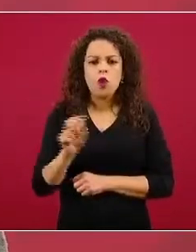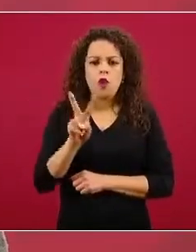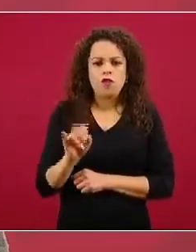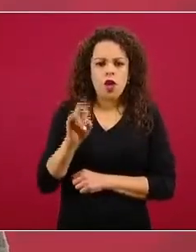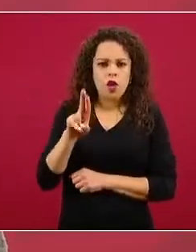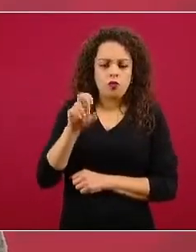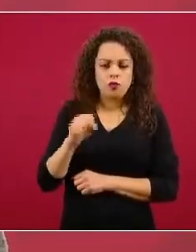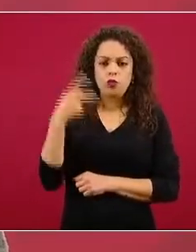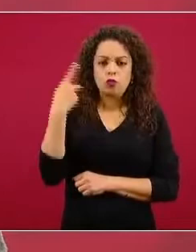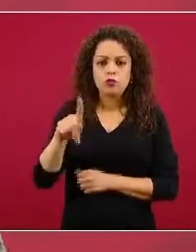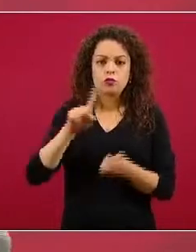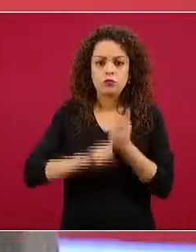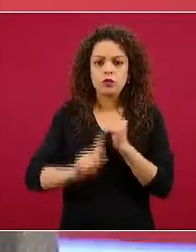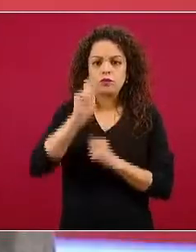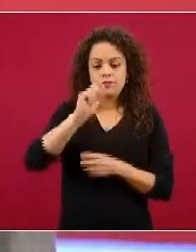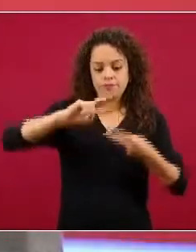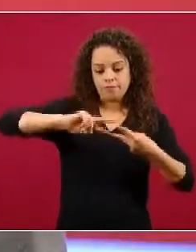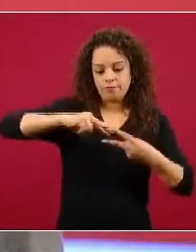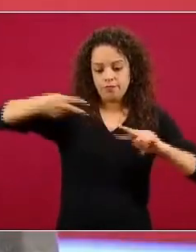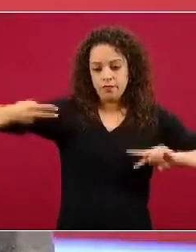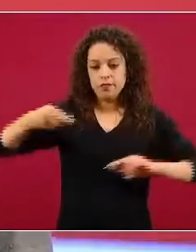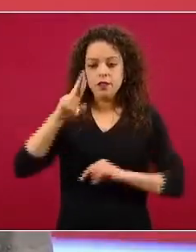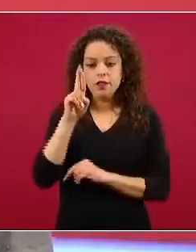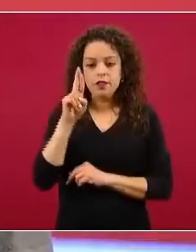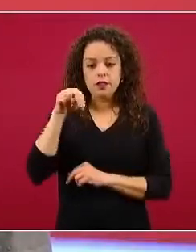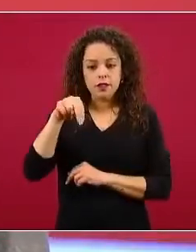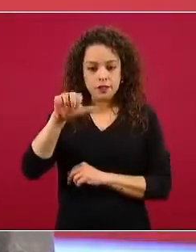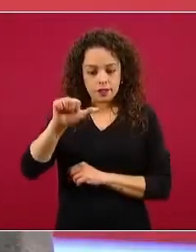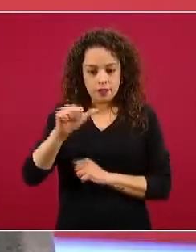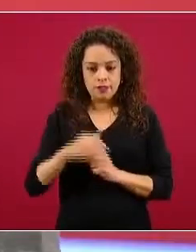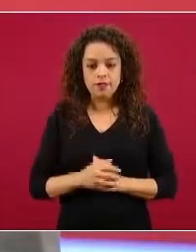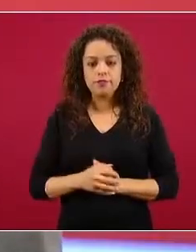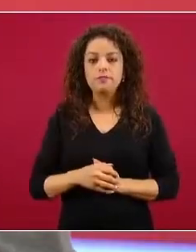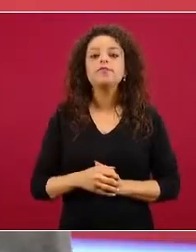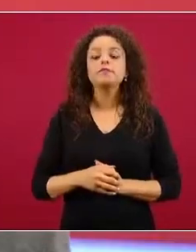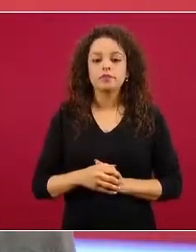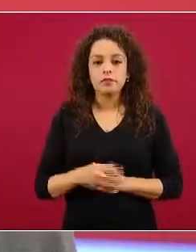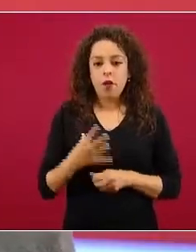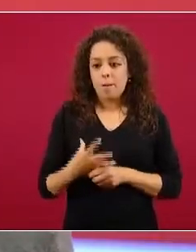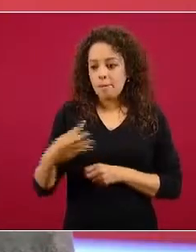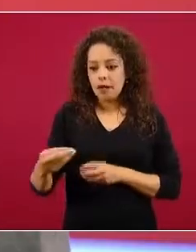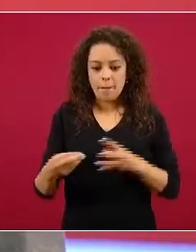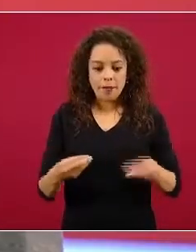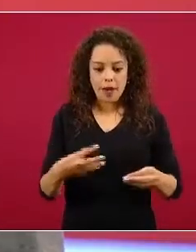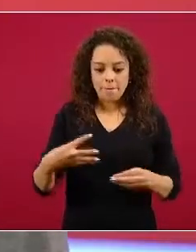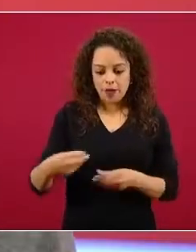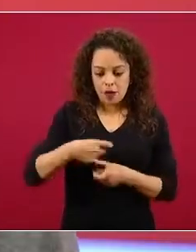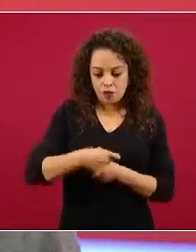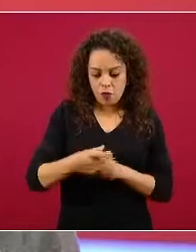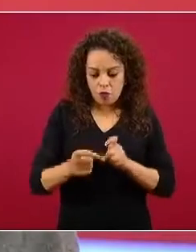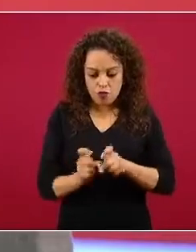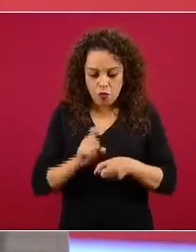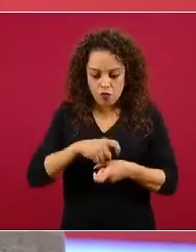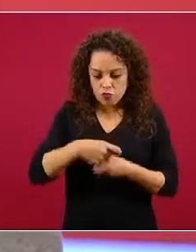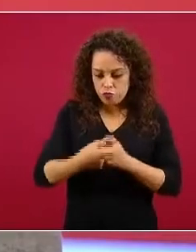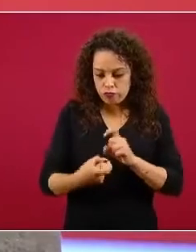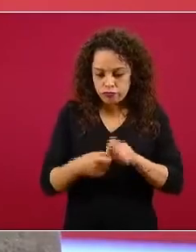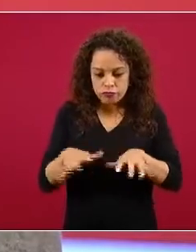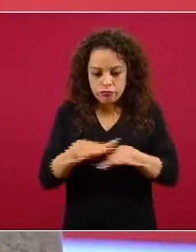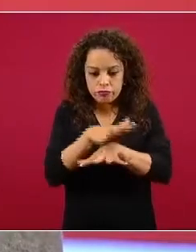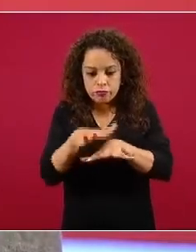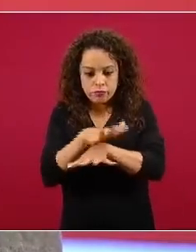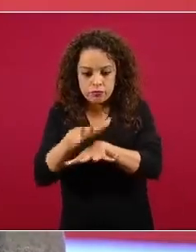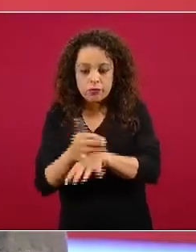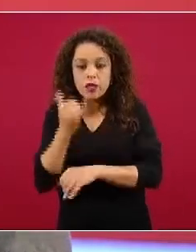material genético es RNA, empiezan a mutar y mutan y mutan y mutan y mutan, se van transformando, luego se